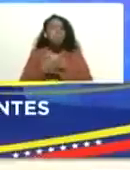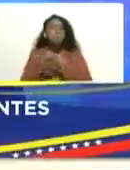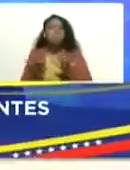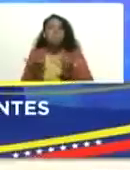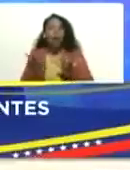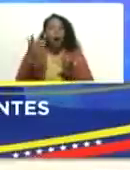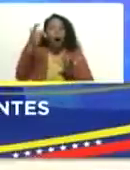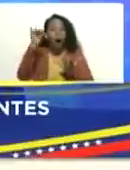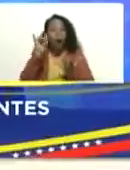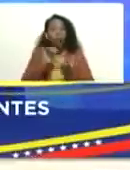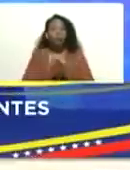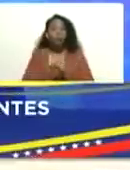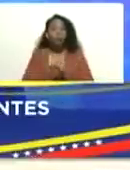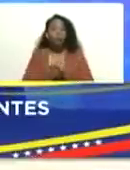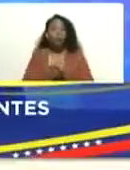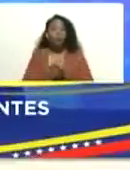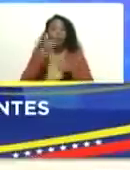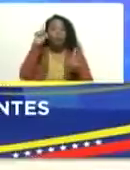tenemos